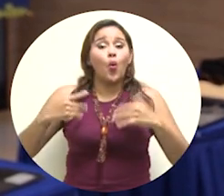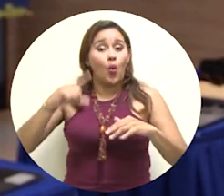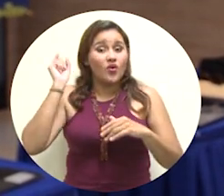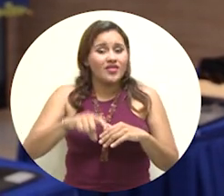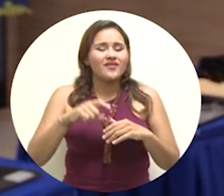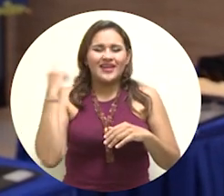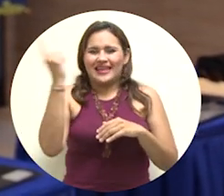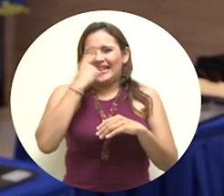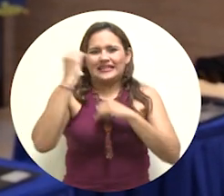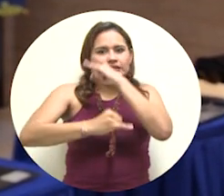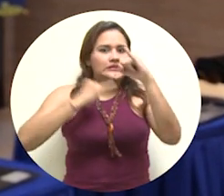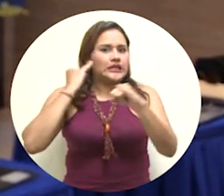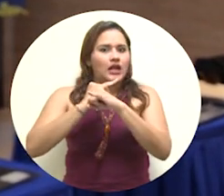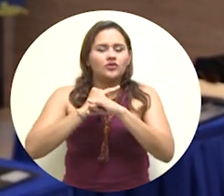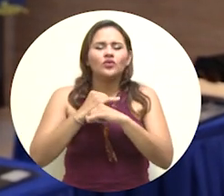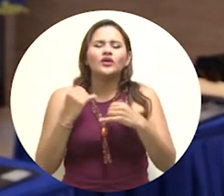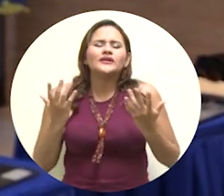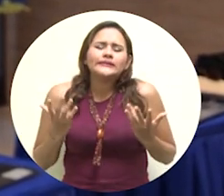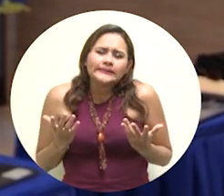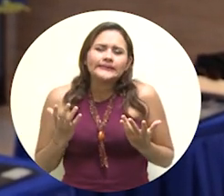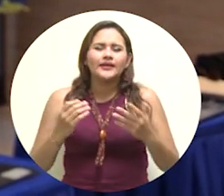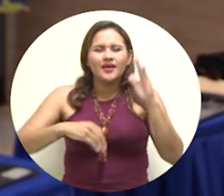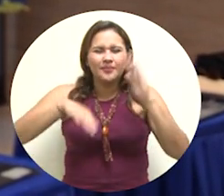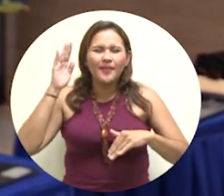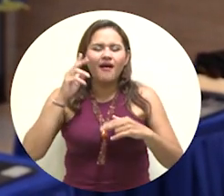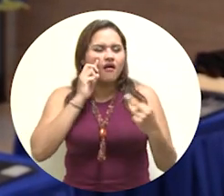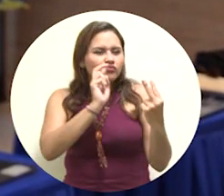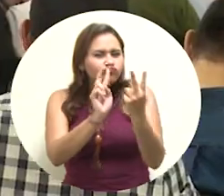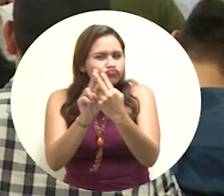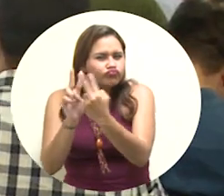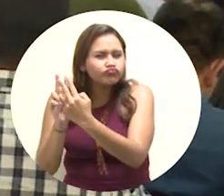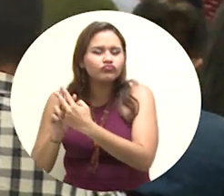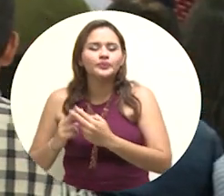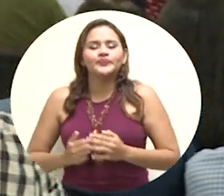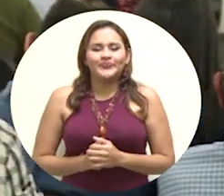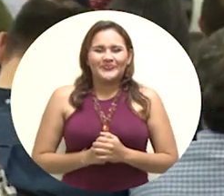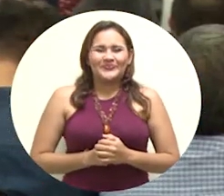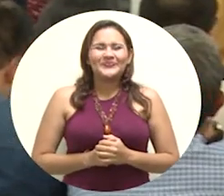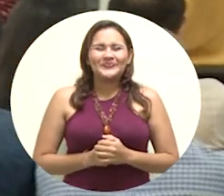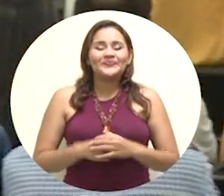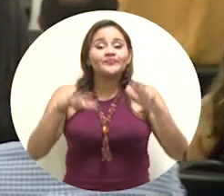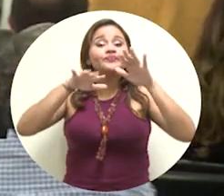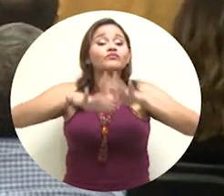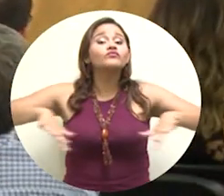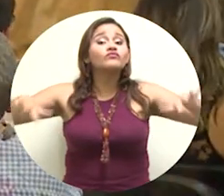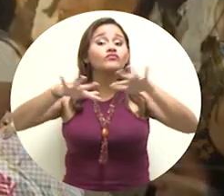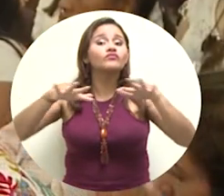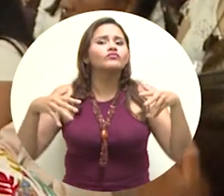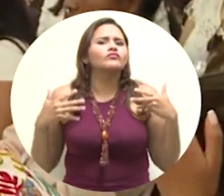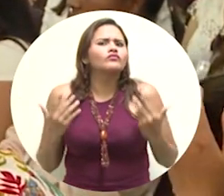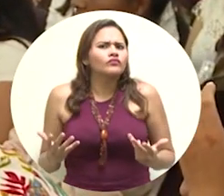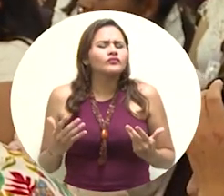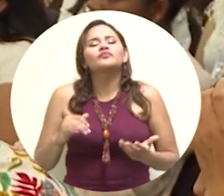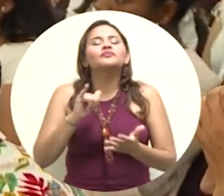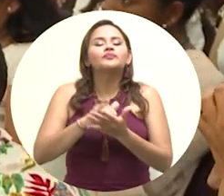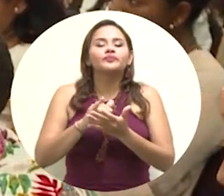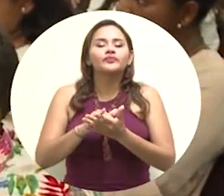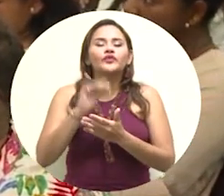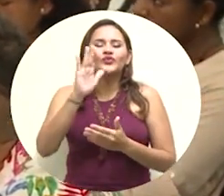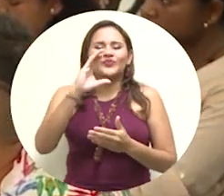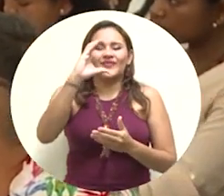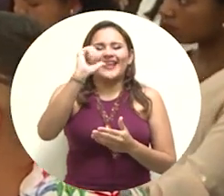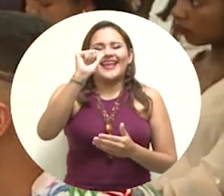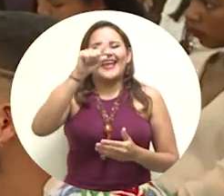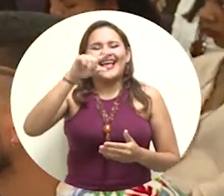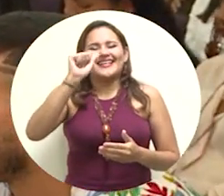internacionales, en este caso con la Universidad de Chile, para poder ir potenciando la investigación en Latinoamérica. Este espacio, con lugar en el Hotel y Centro de Convenciones